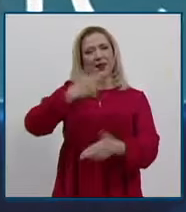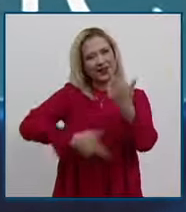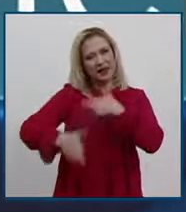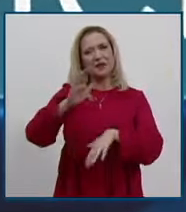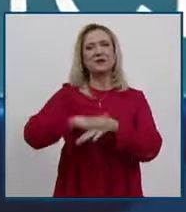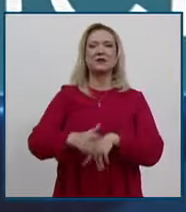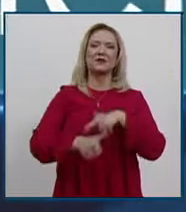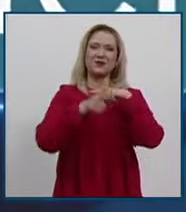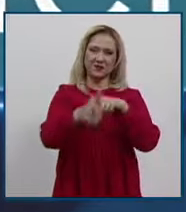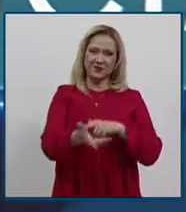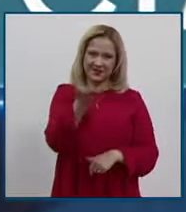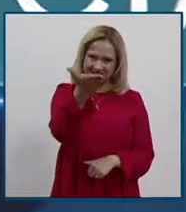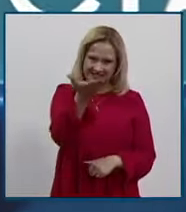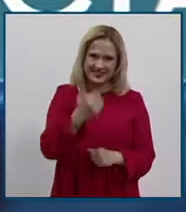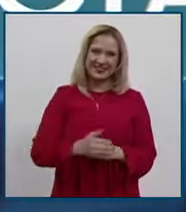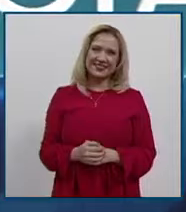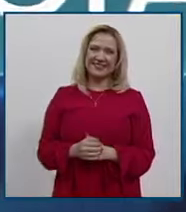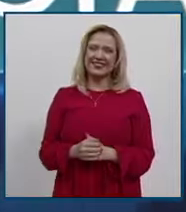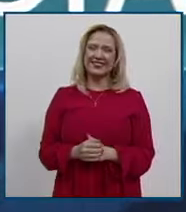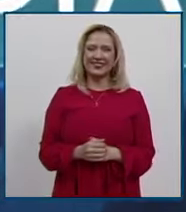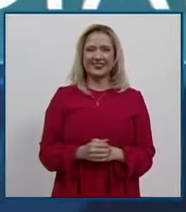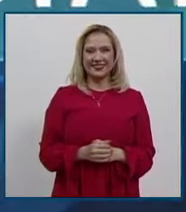continuamos con más en semanario